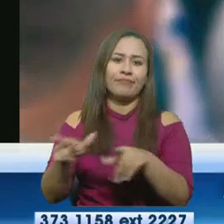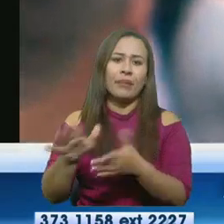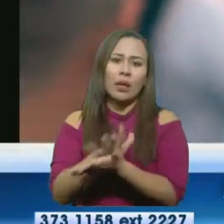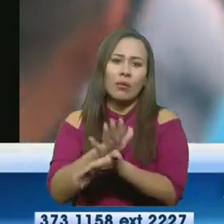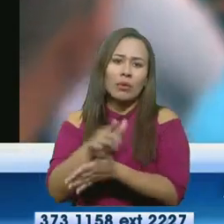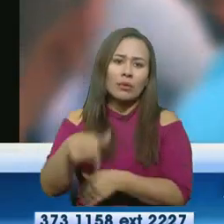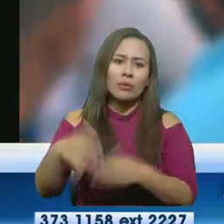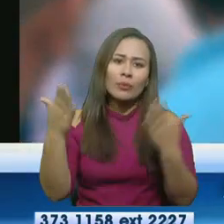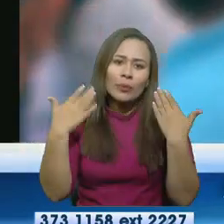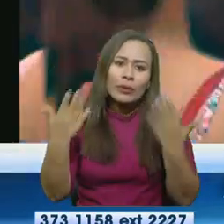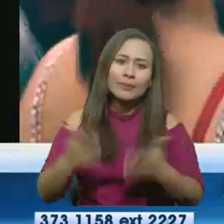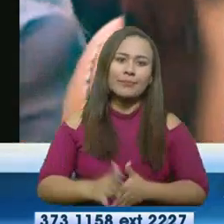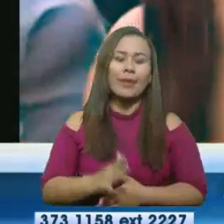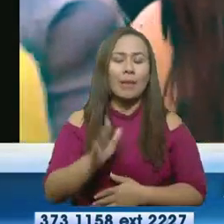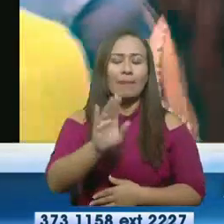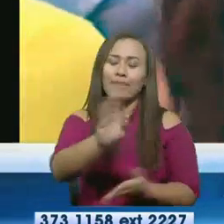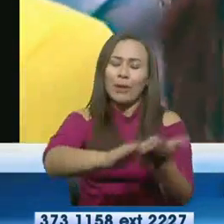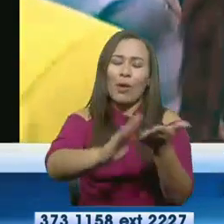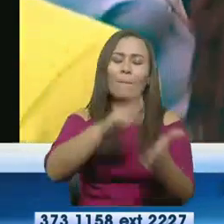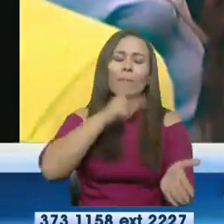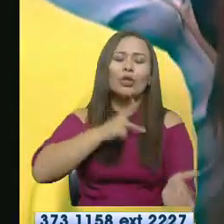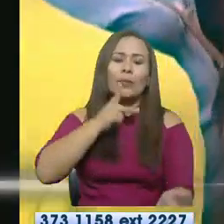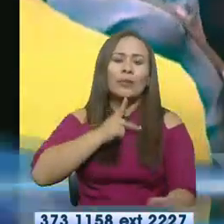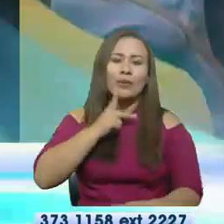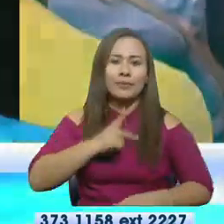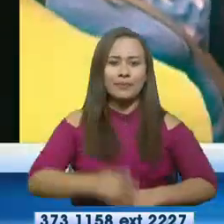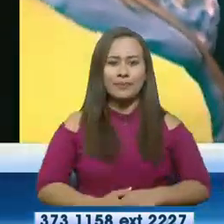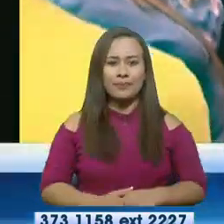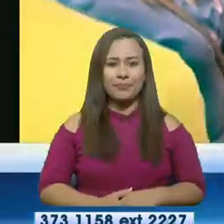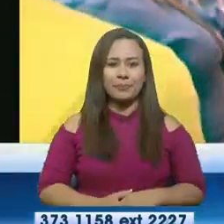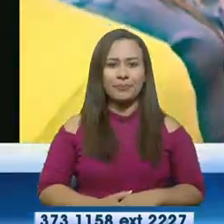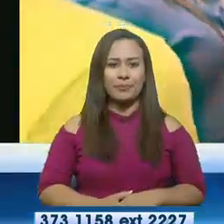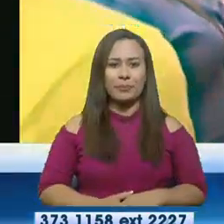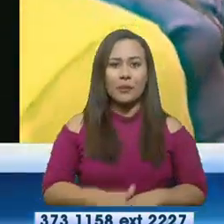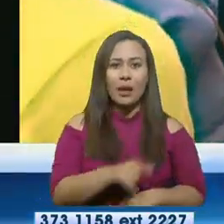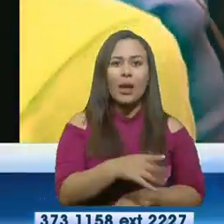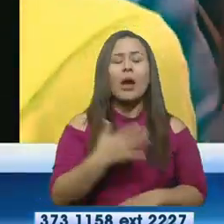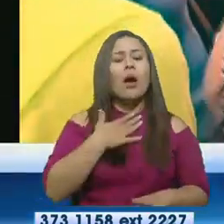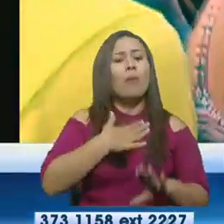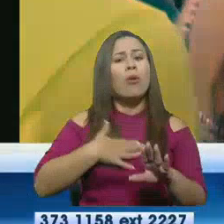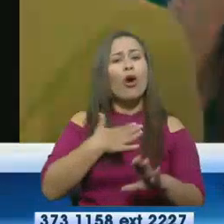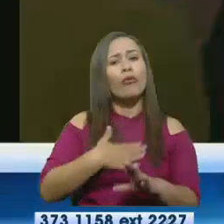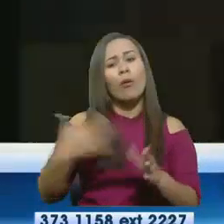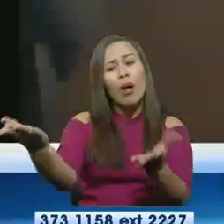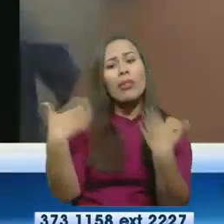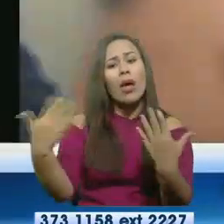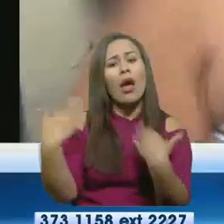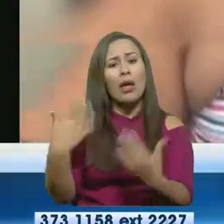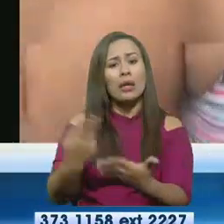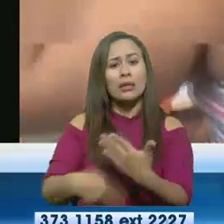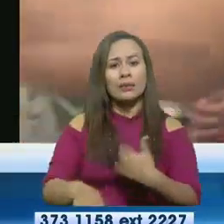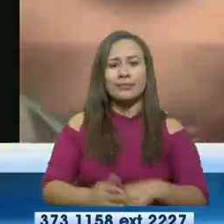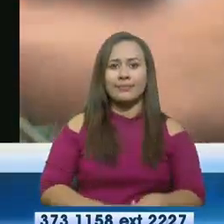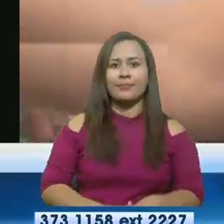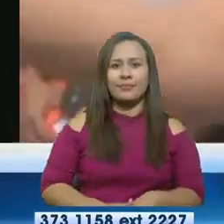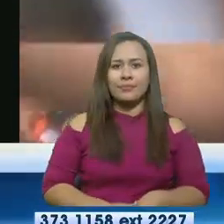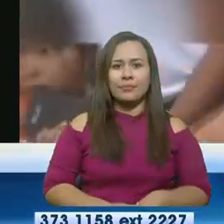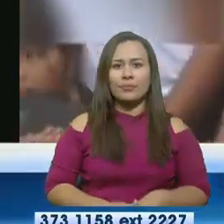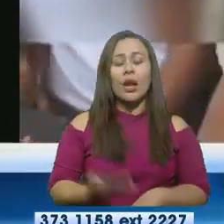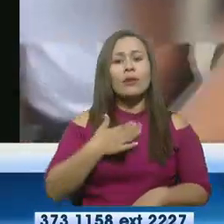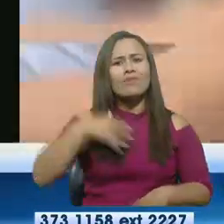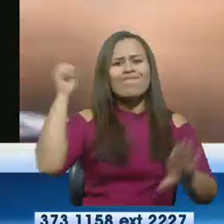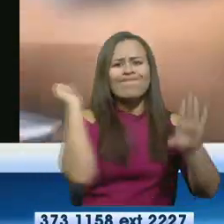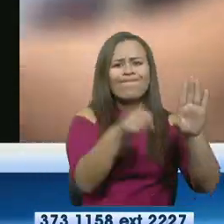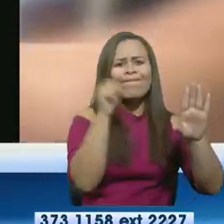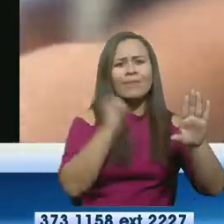ciudad. ¿Qué están esperando? ¿Qué están esperando? ¿Qué pasa en una desgracia? Ahí están que le golpean la puerta para que